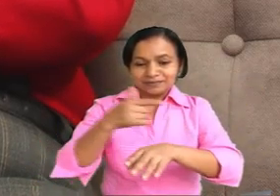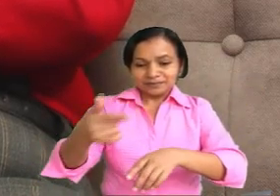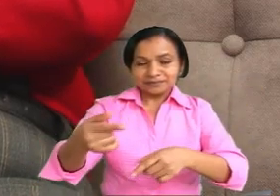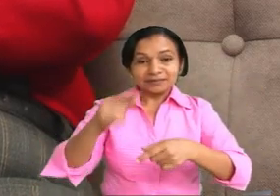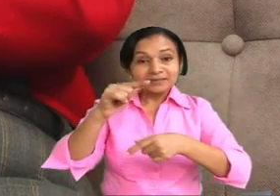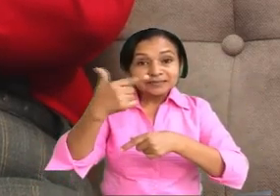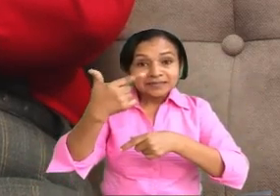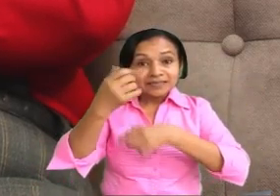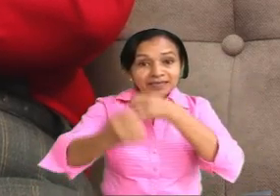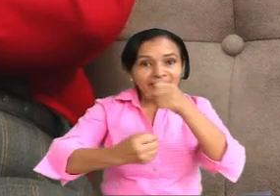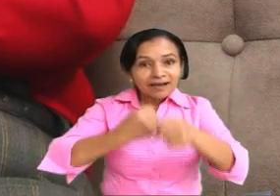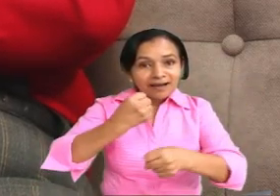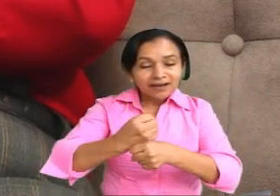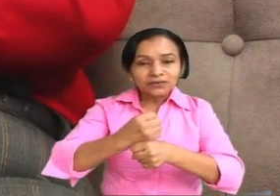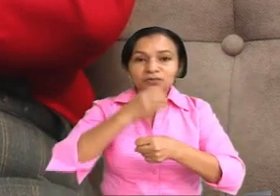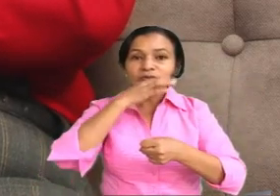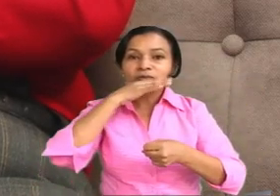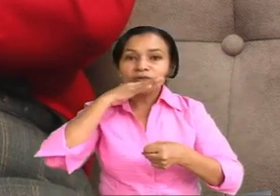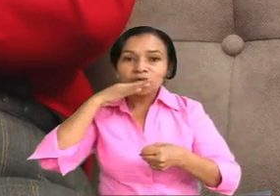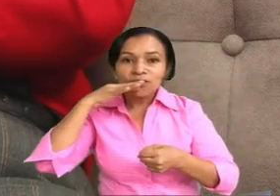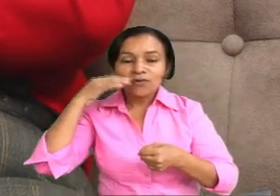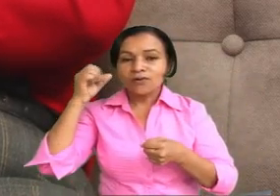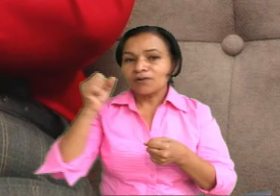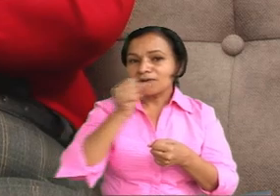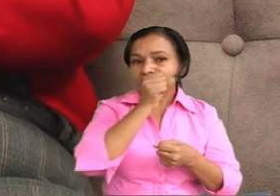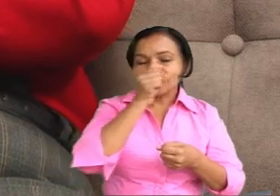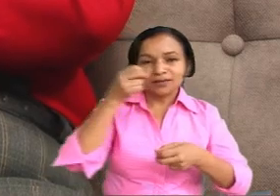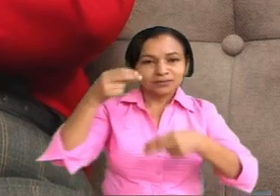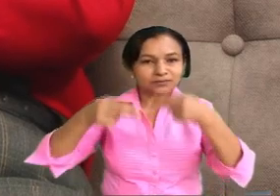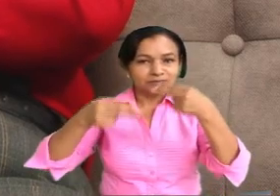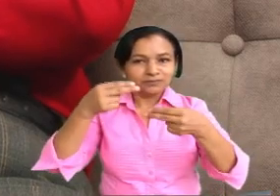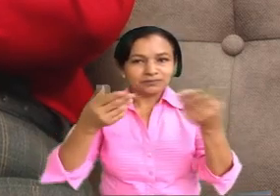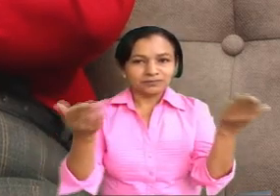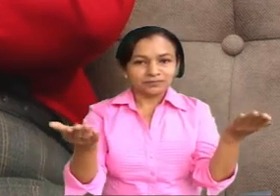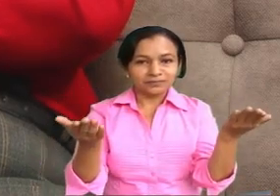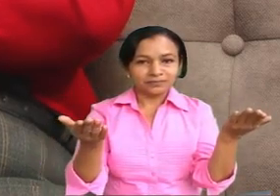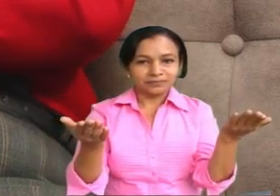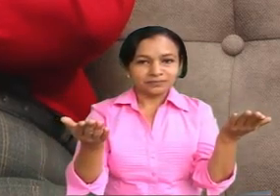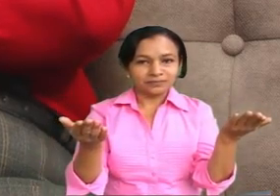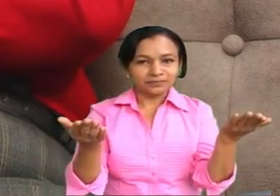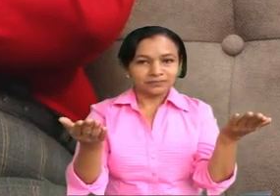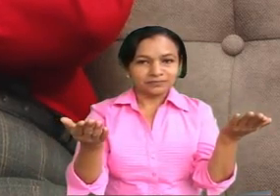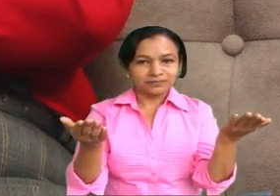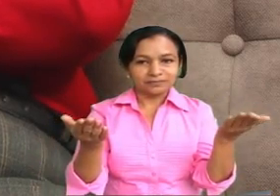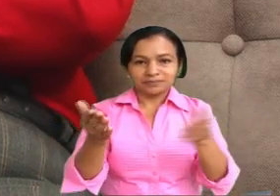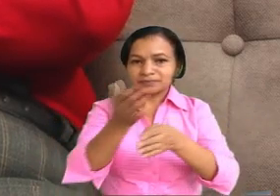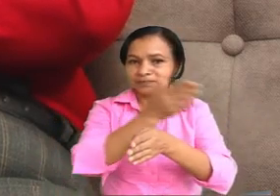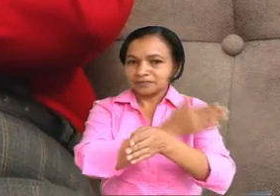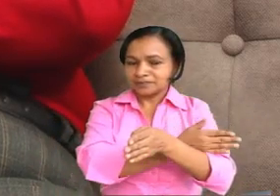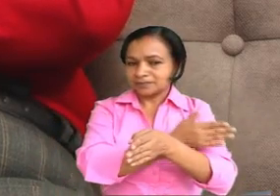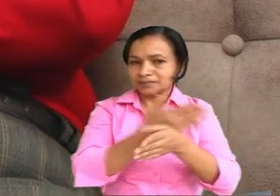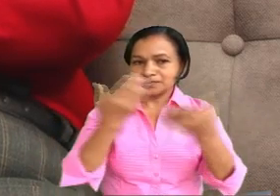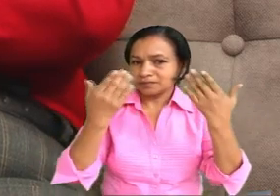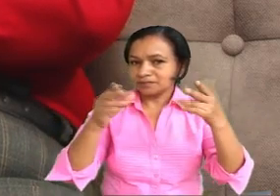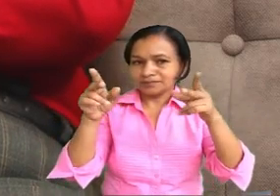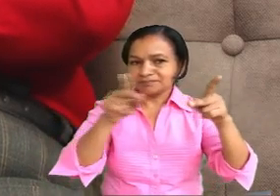7 años, los colores, cantan los números y todo. Entonces eso no lo hace cualquier gobierno,